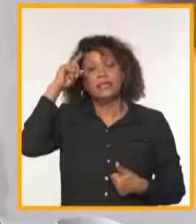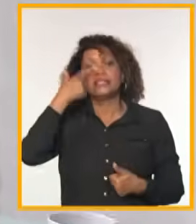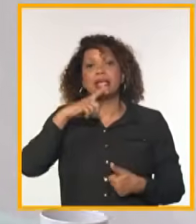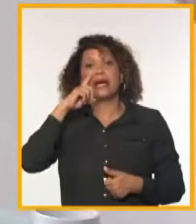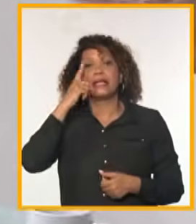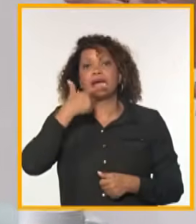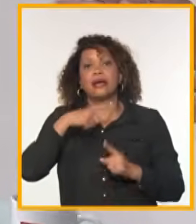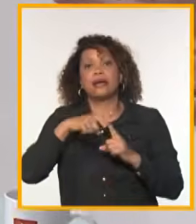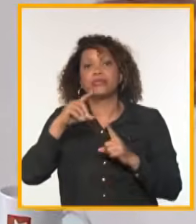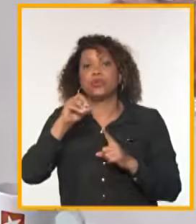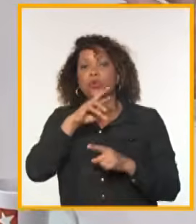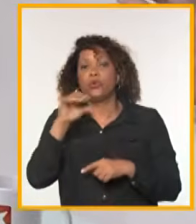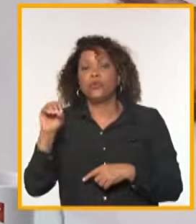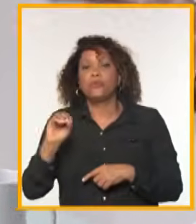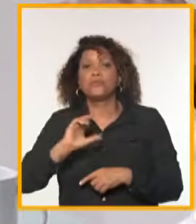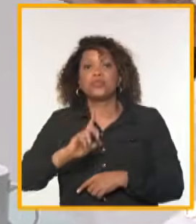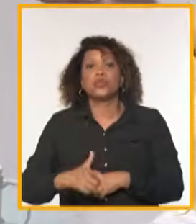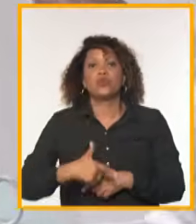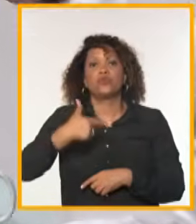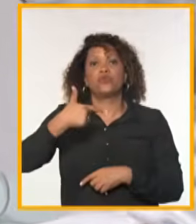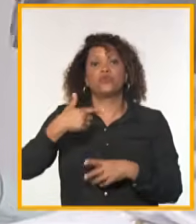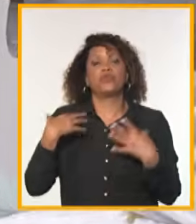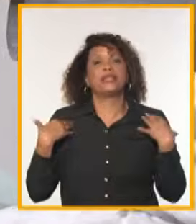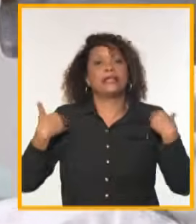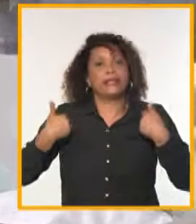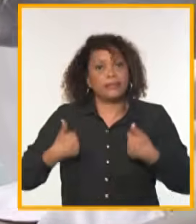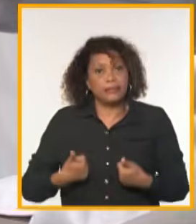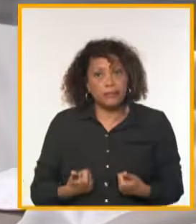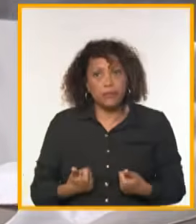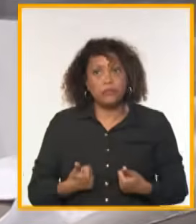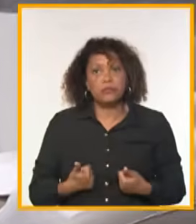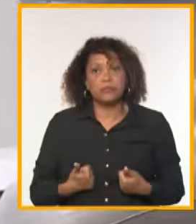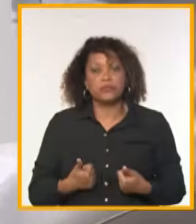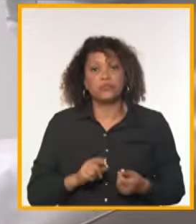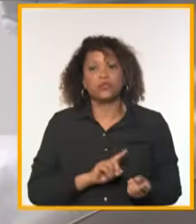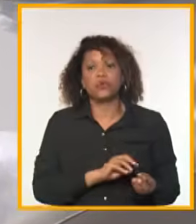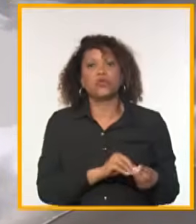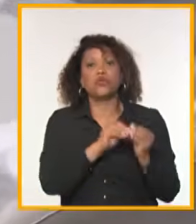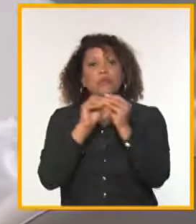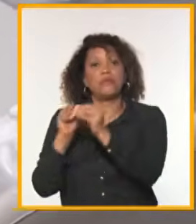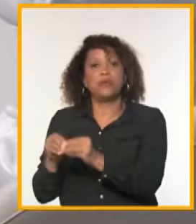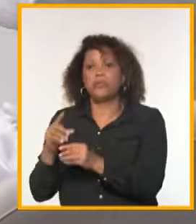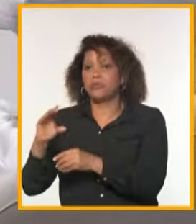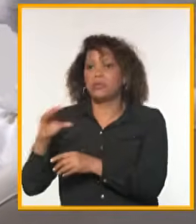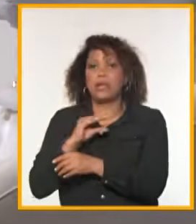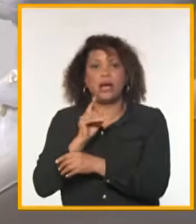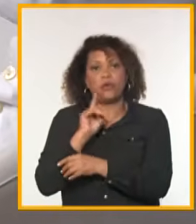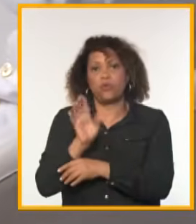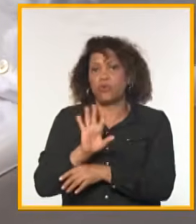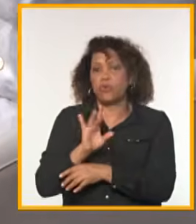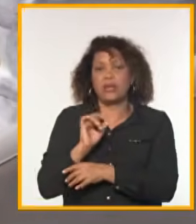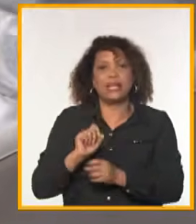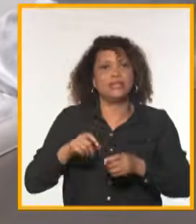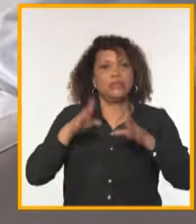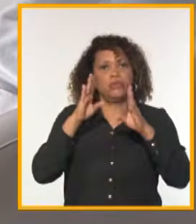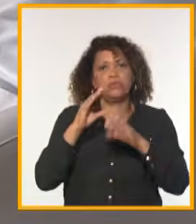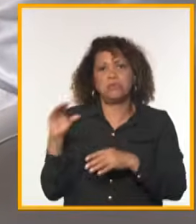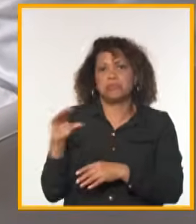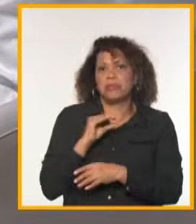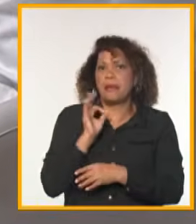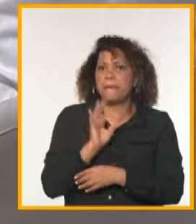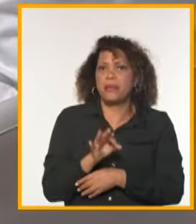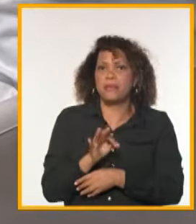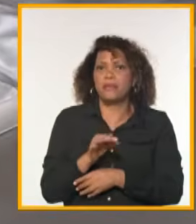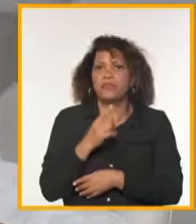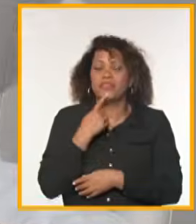Vegas, subdirector, que desde luego yo no me trasladé ni con salario ni con nada para allá. Yo me quedé en el instituto porque yo tenía miedo que me fueran